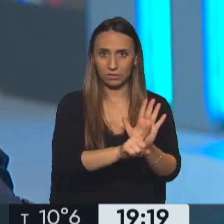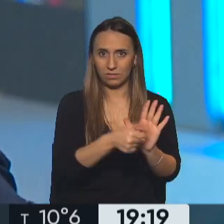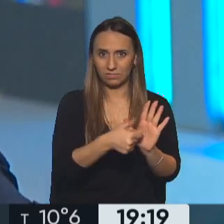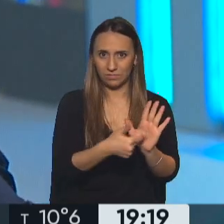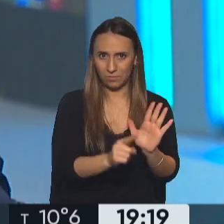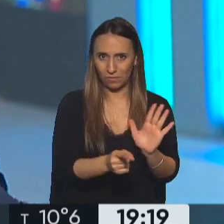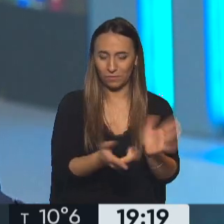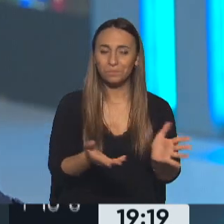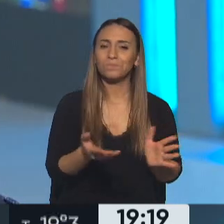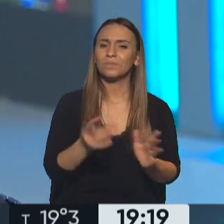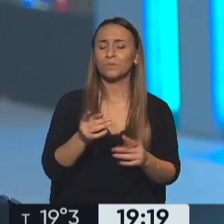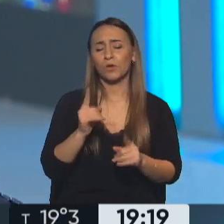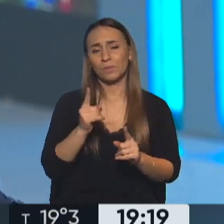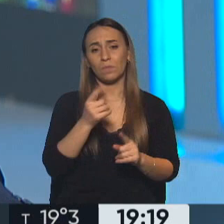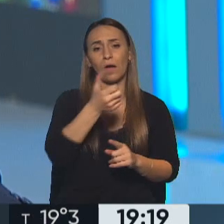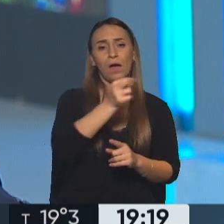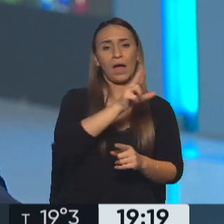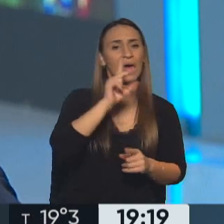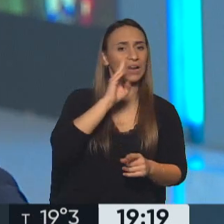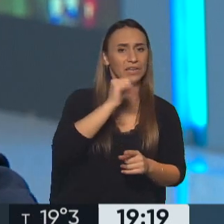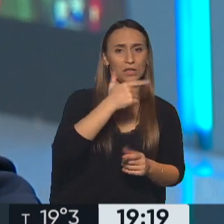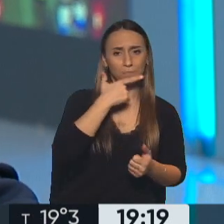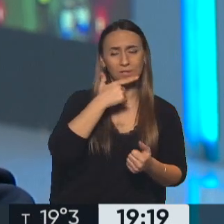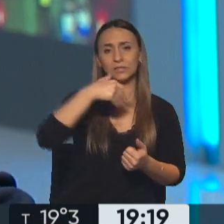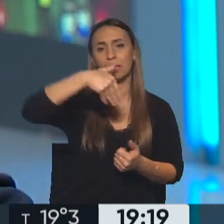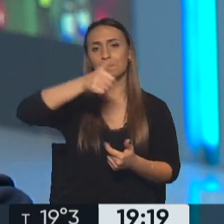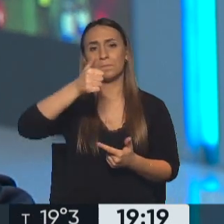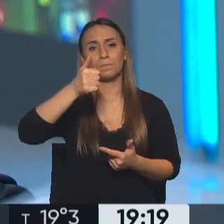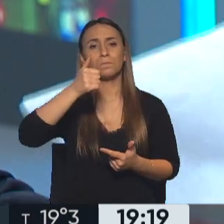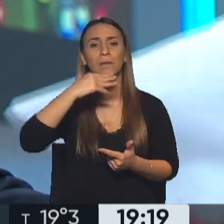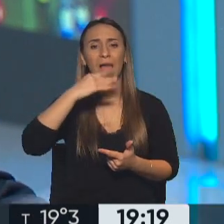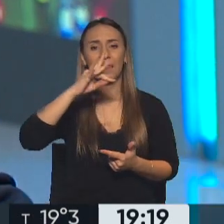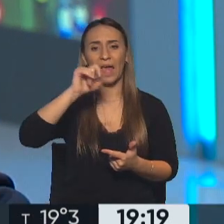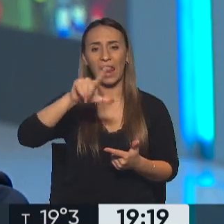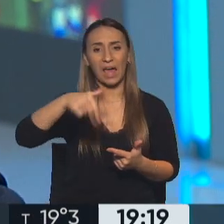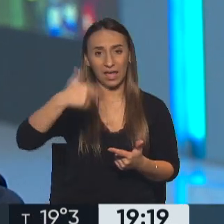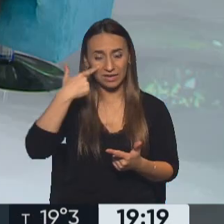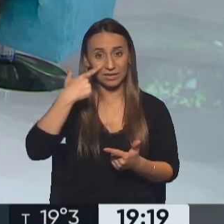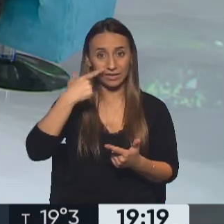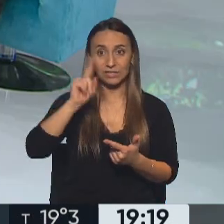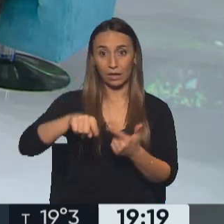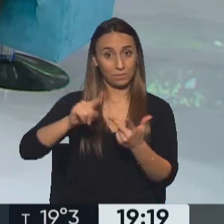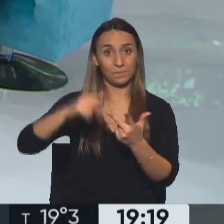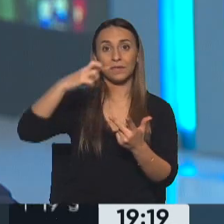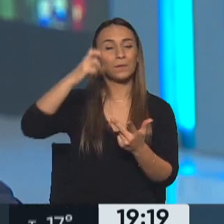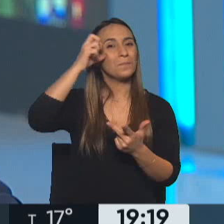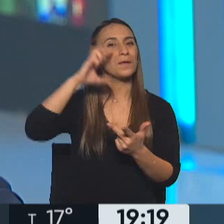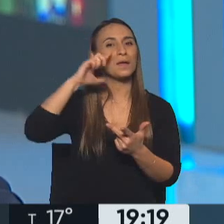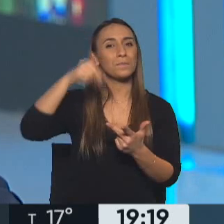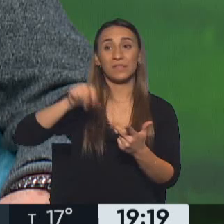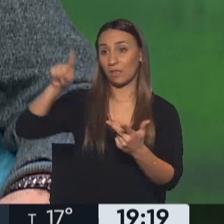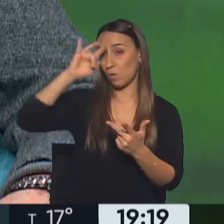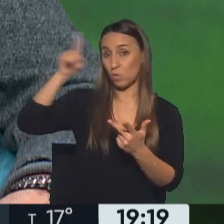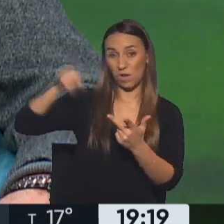constituyeron además un puente con pepín que ahora está en uruguay impunidad o vueltas en esa mesa